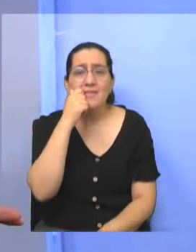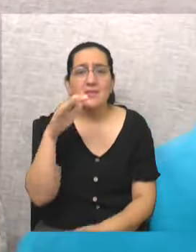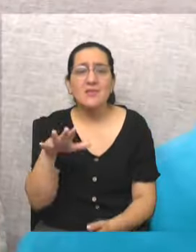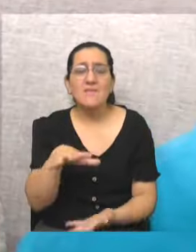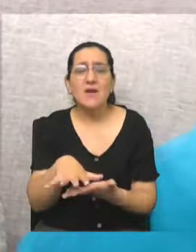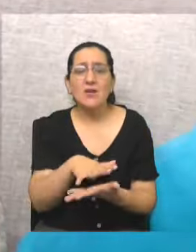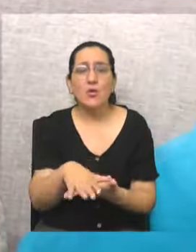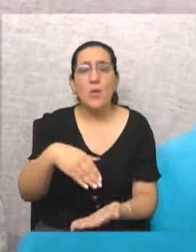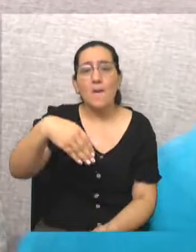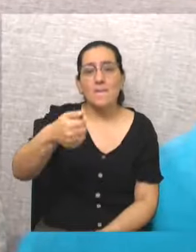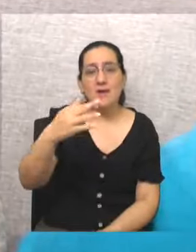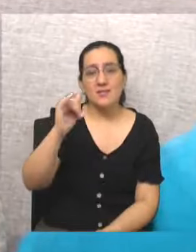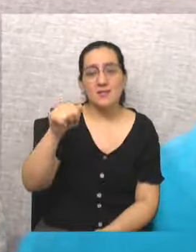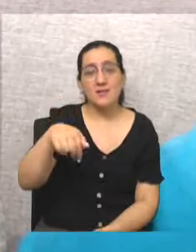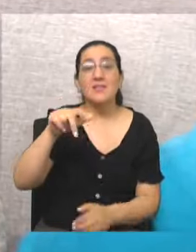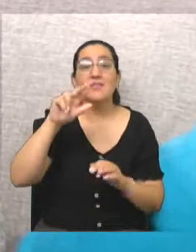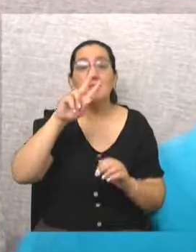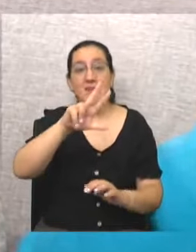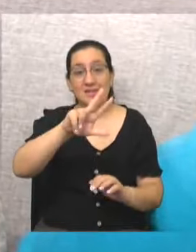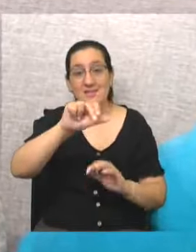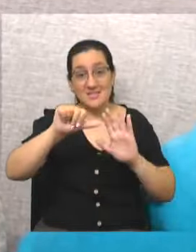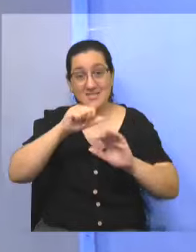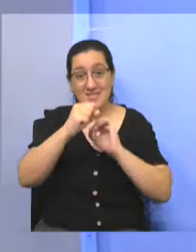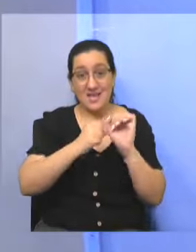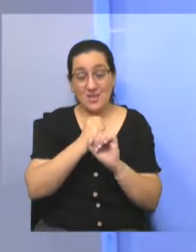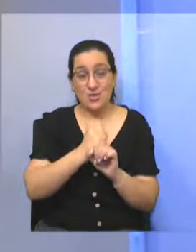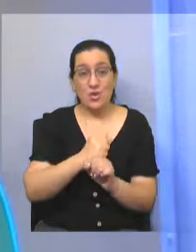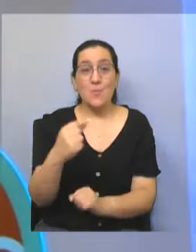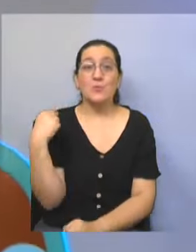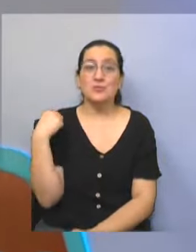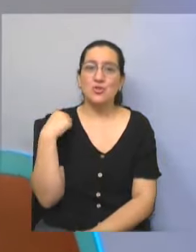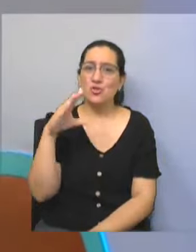barrio. Martín, 36, Positos.